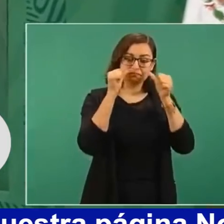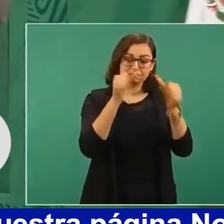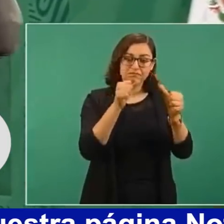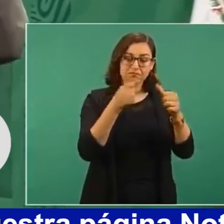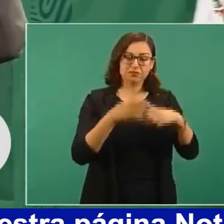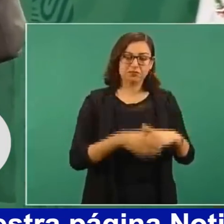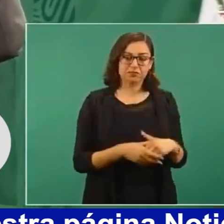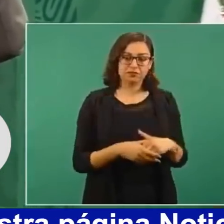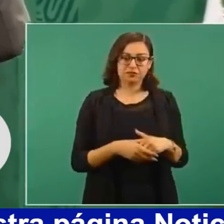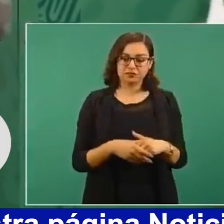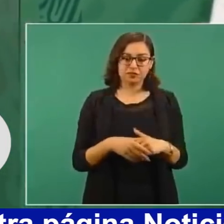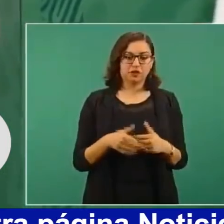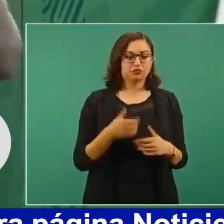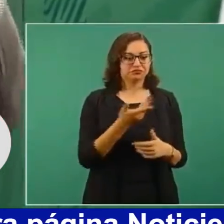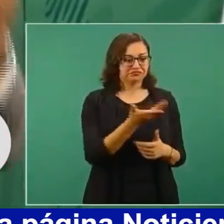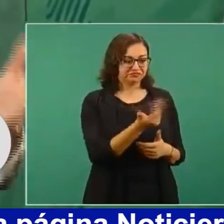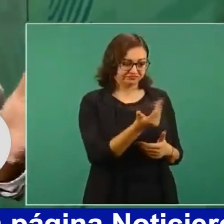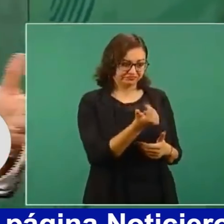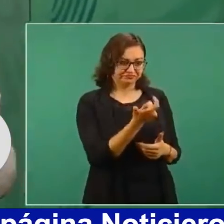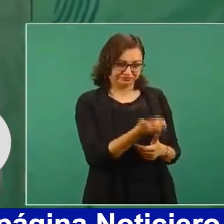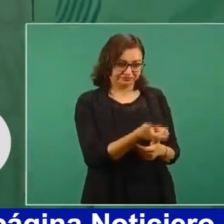Vamos a utilizar todo el presupuesto